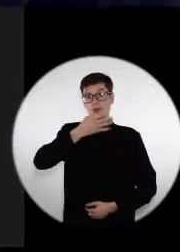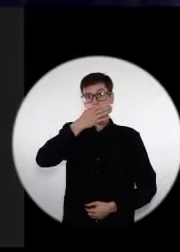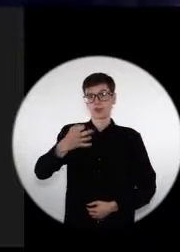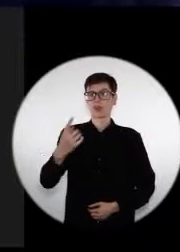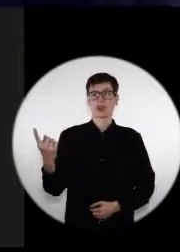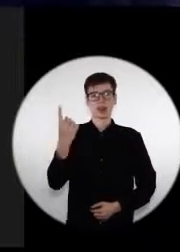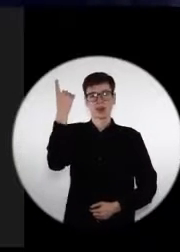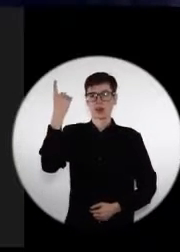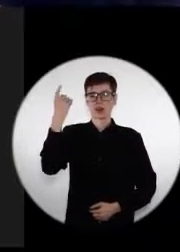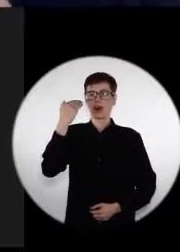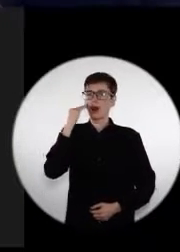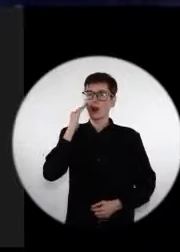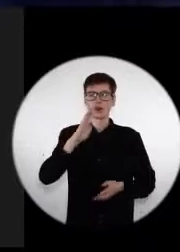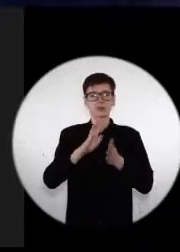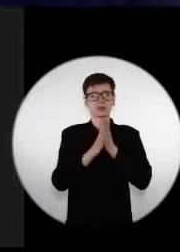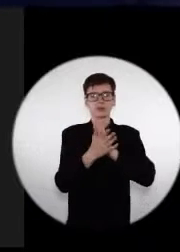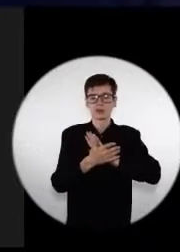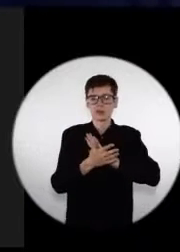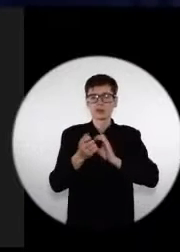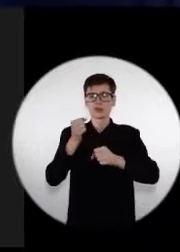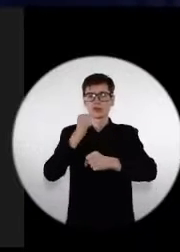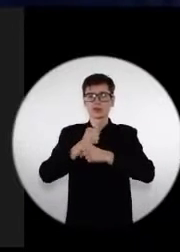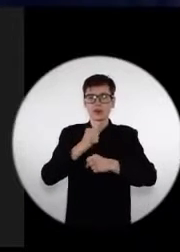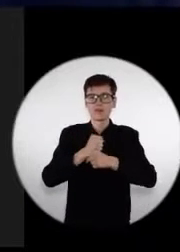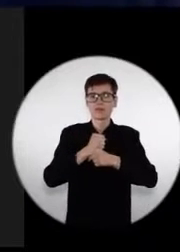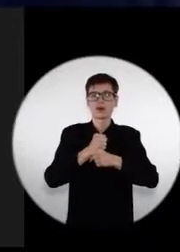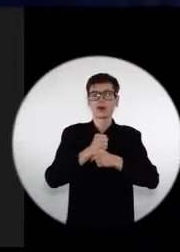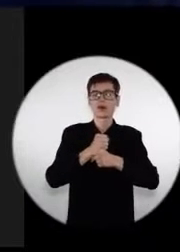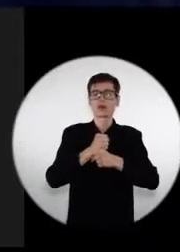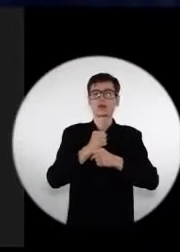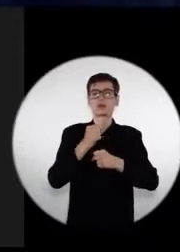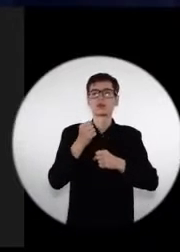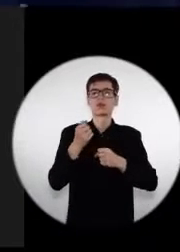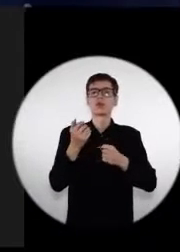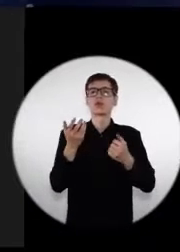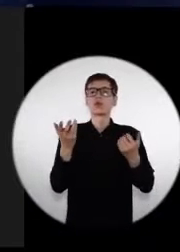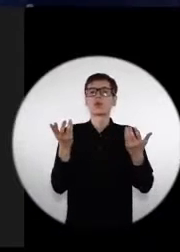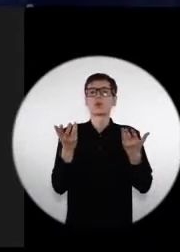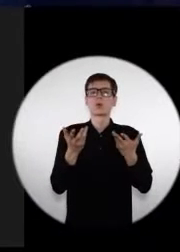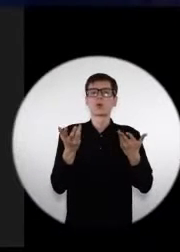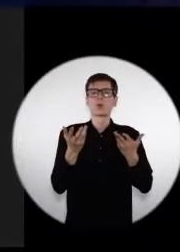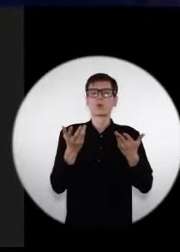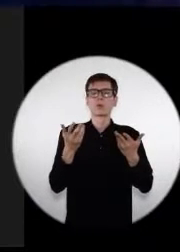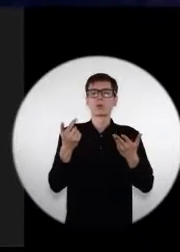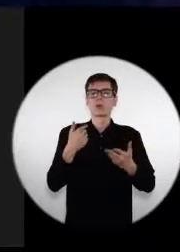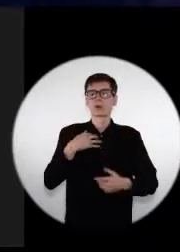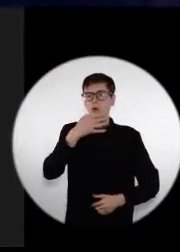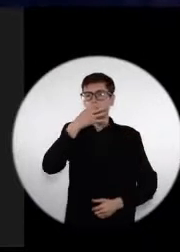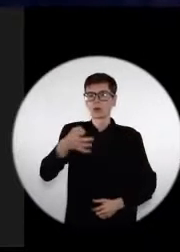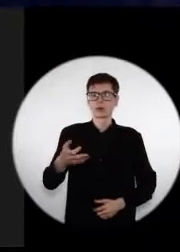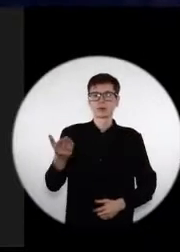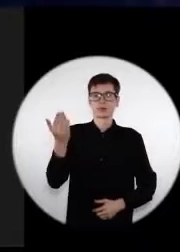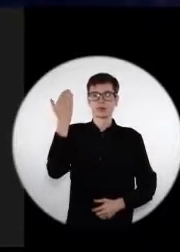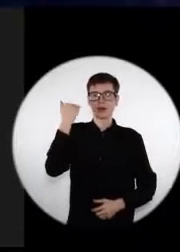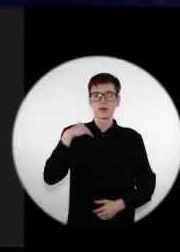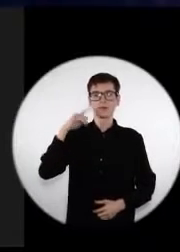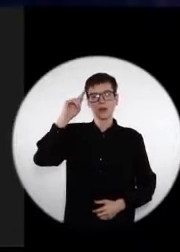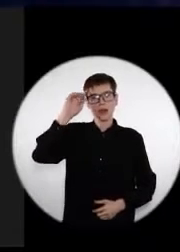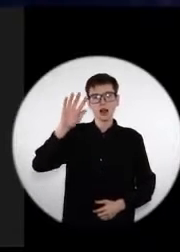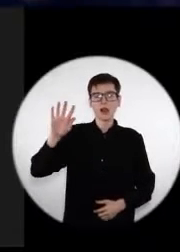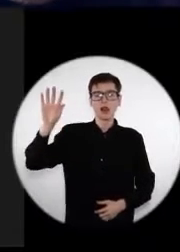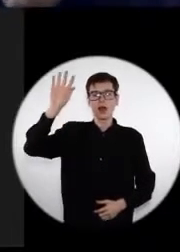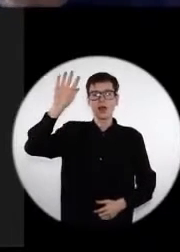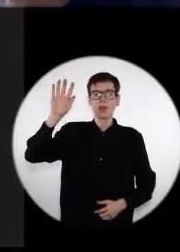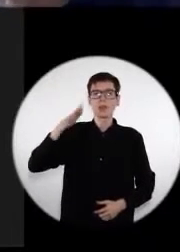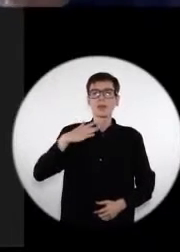hay una parte que es súper importante del trabajo en el audiolibro por ejemplo y yo te diría que en general en casi todos estos trabajos como